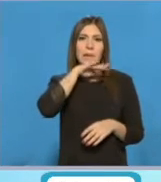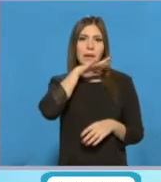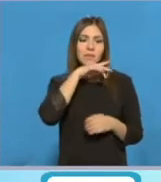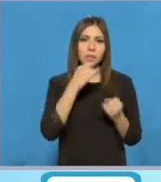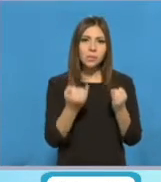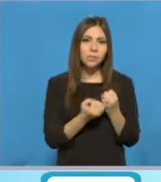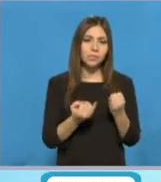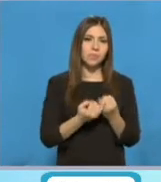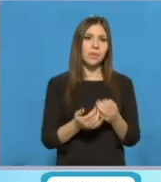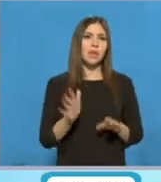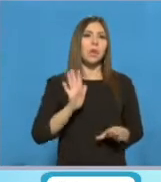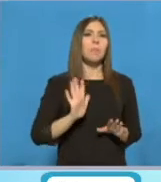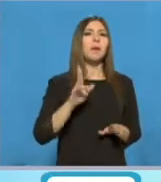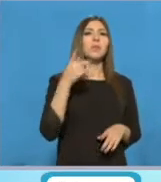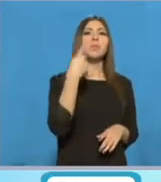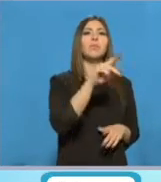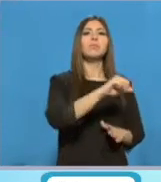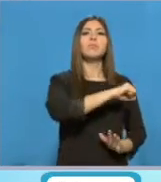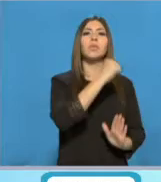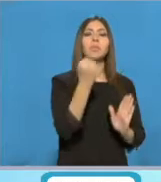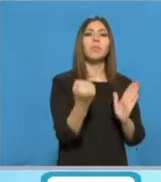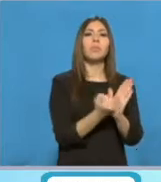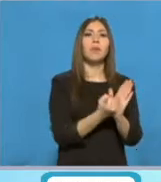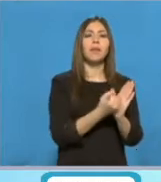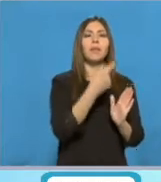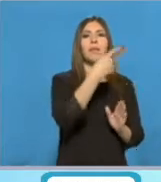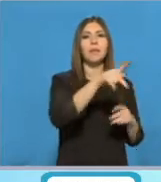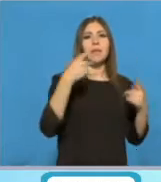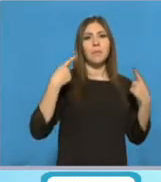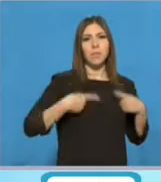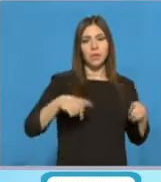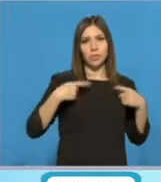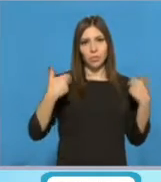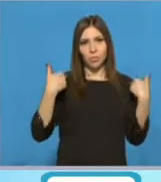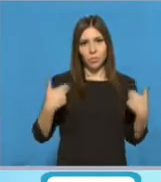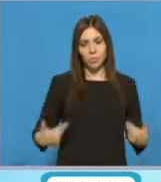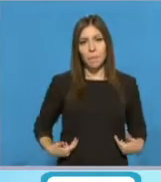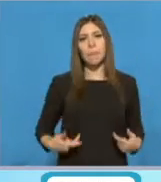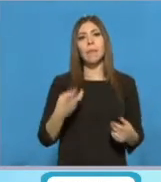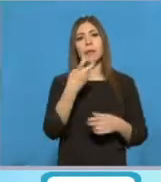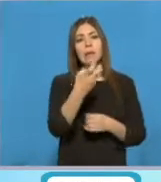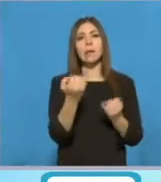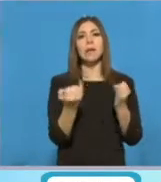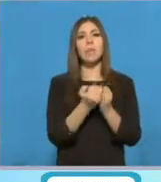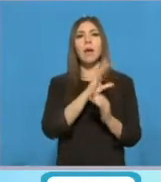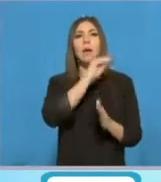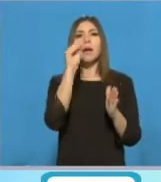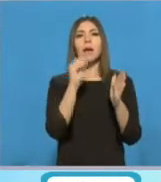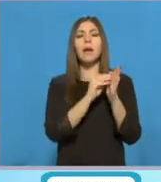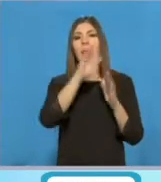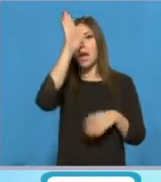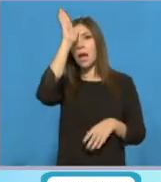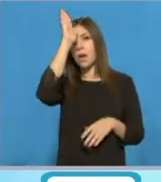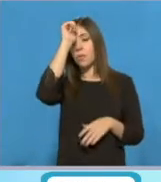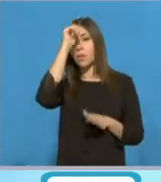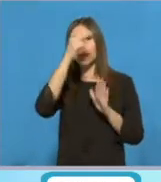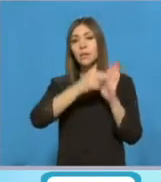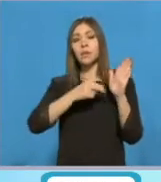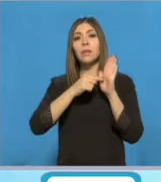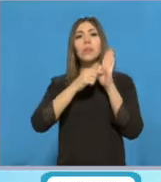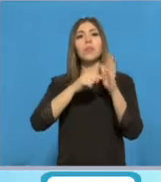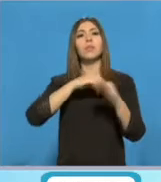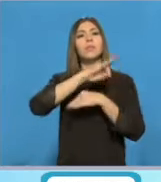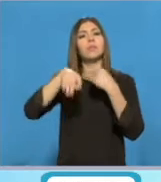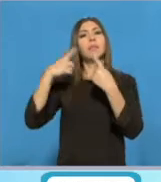manera de firmar. Una huella. Una huellita, huellita, Una ¿no? huellita. Pero eso también está en el tratado, es muy interesante. Toda nación que ponga